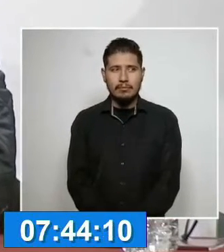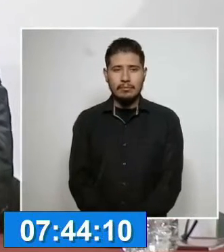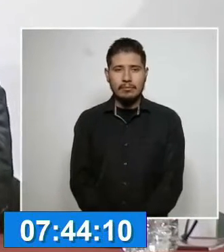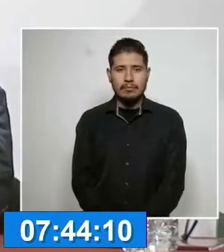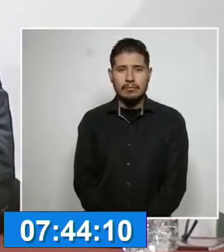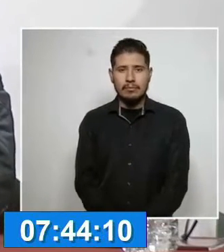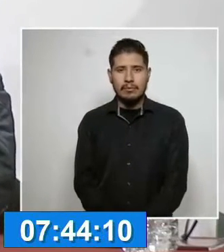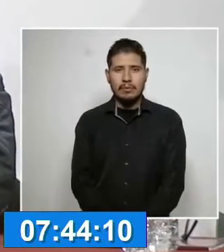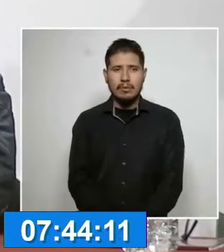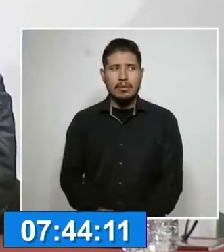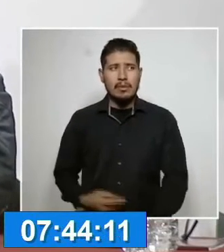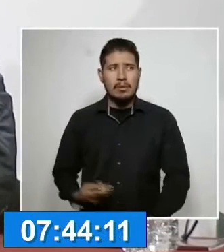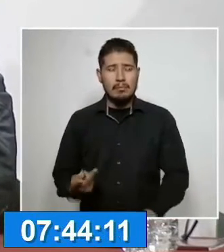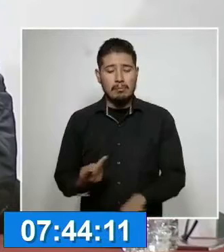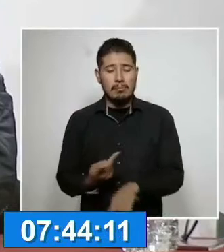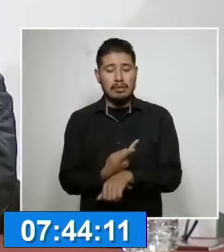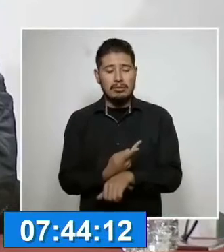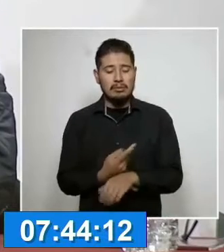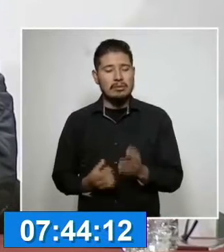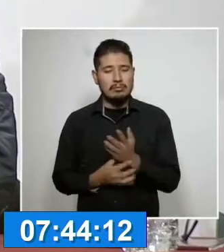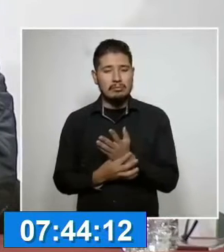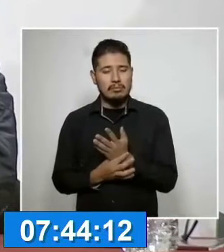Se les pasó la mano.